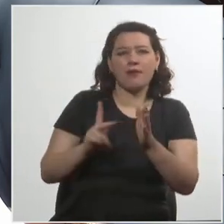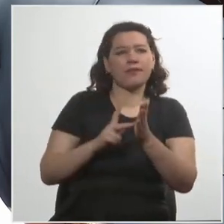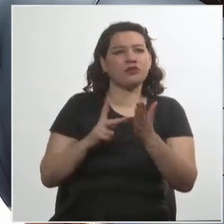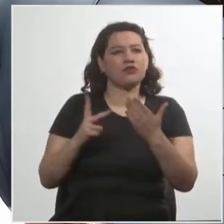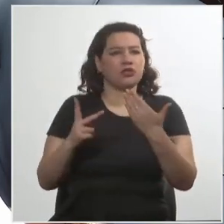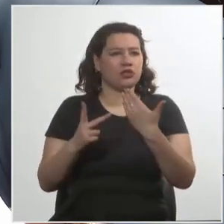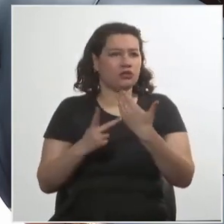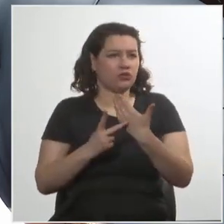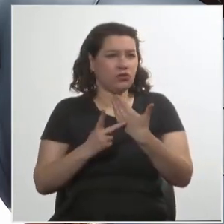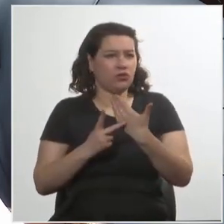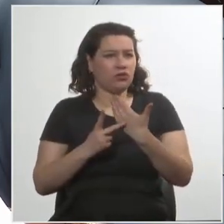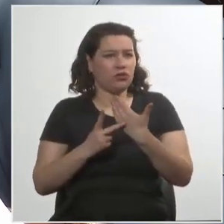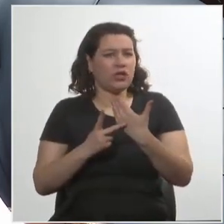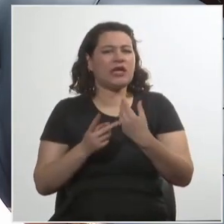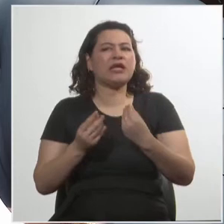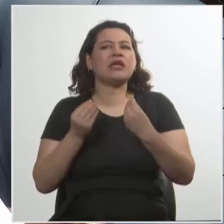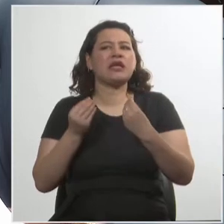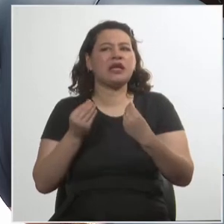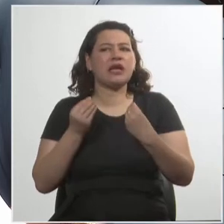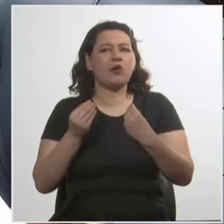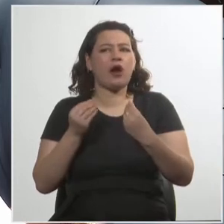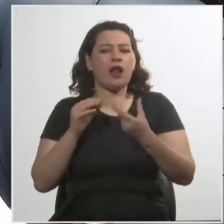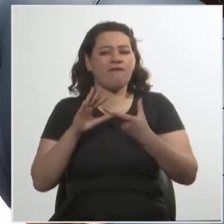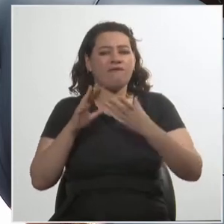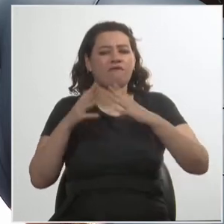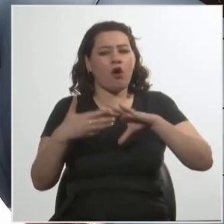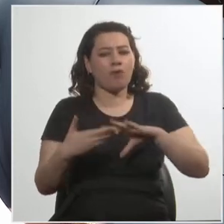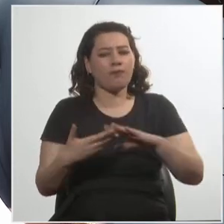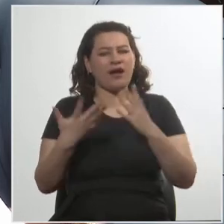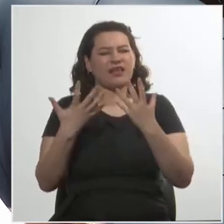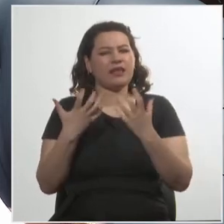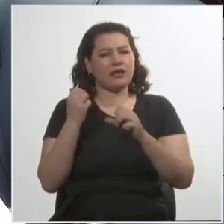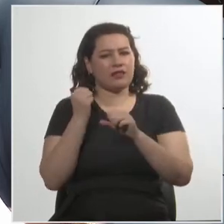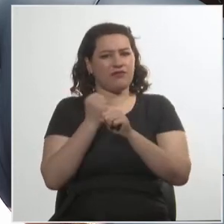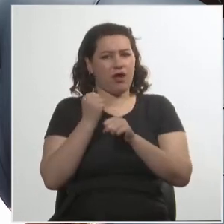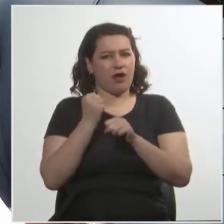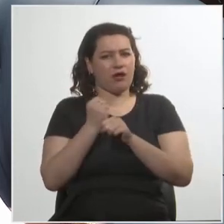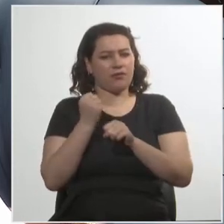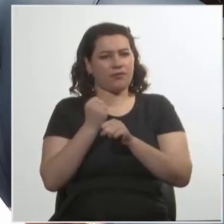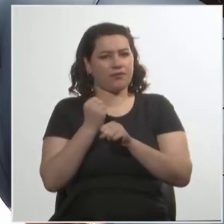celeridad con la cual se quiere tratar